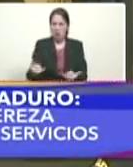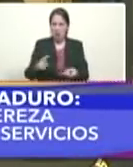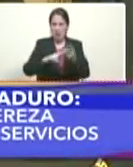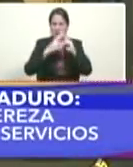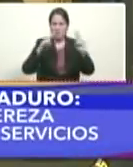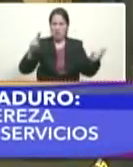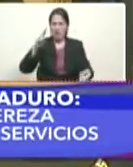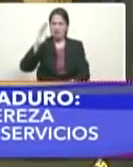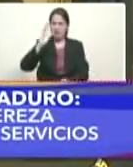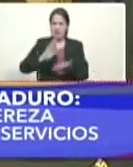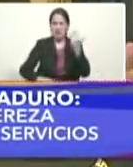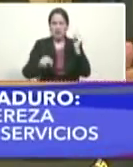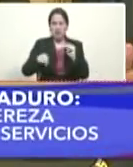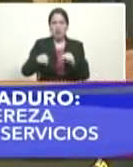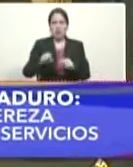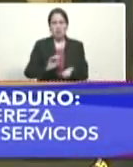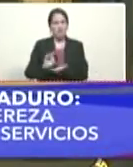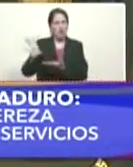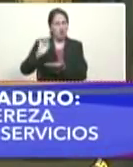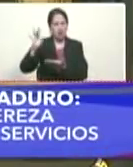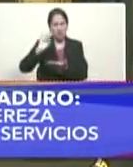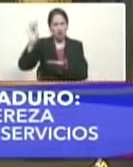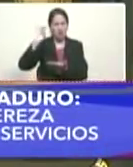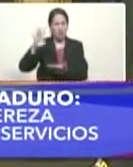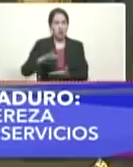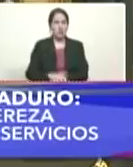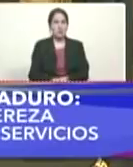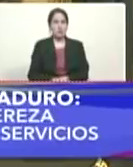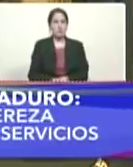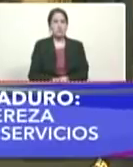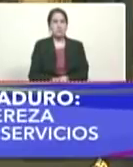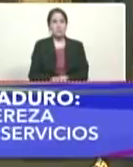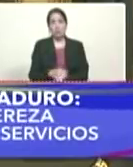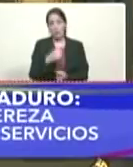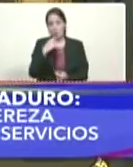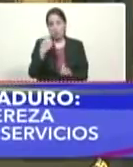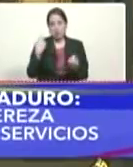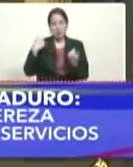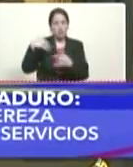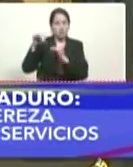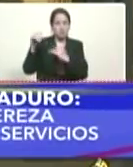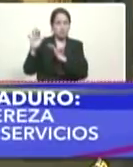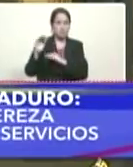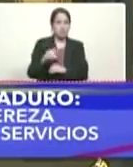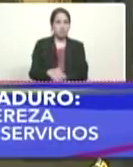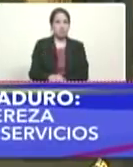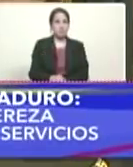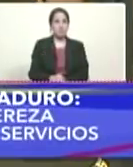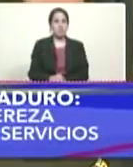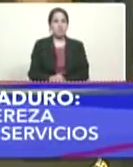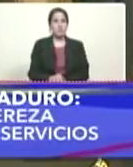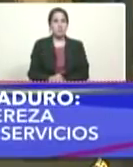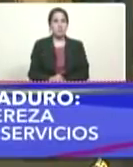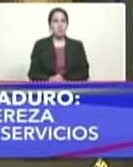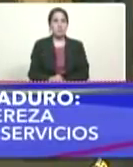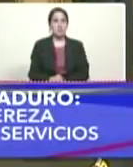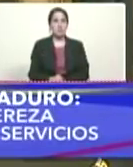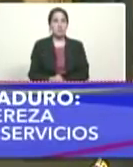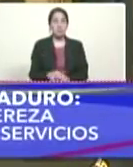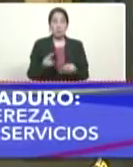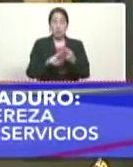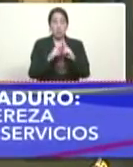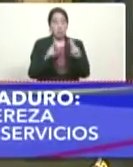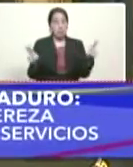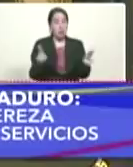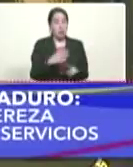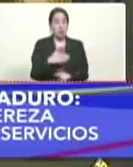se van de aquí sacúdanse aquí los acudieron como se dice en el argot popular sacudido quedaron fuera paz